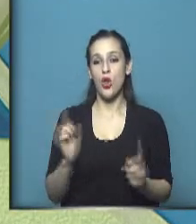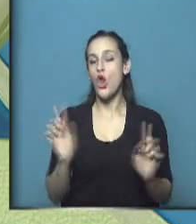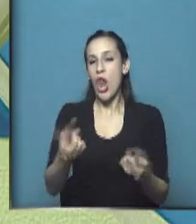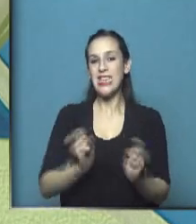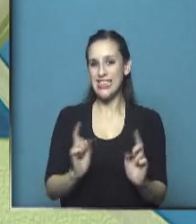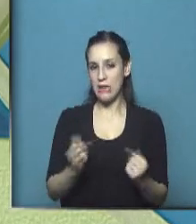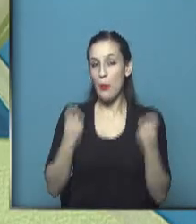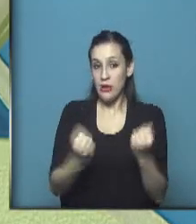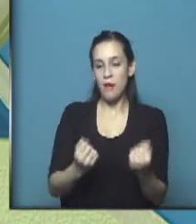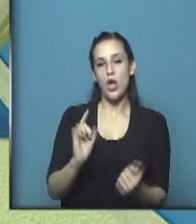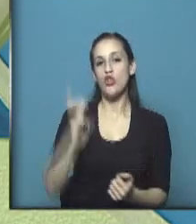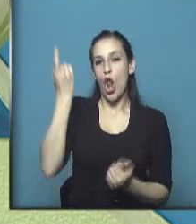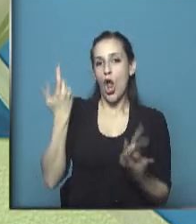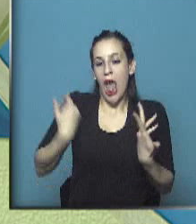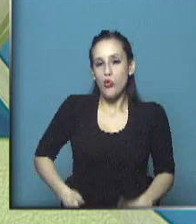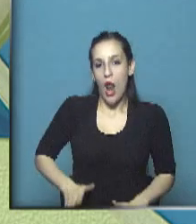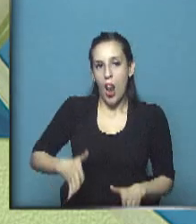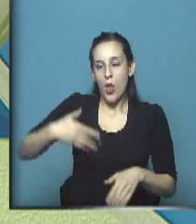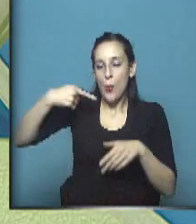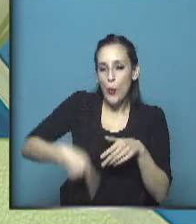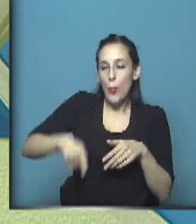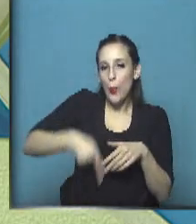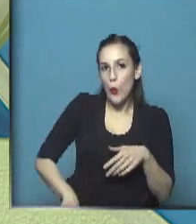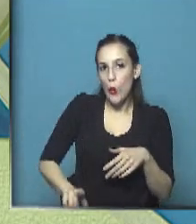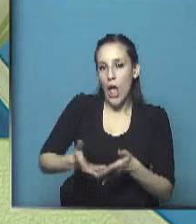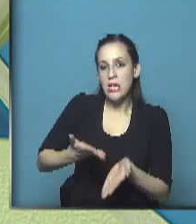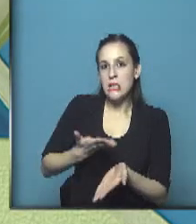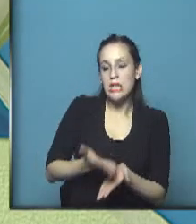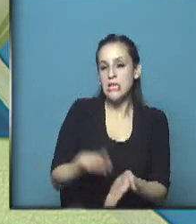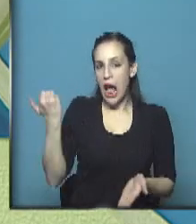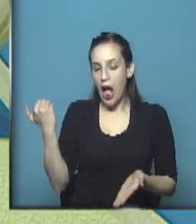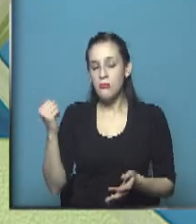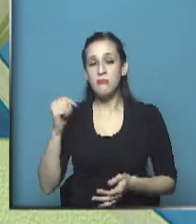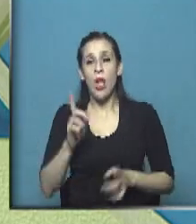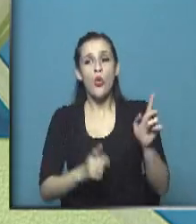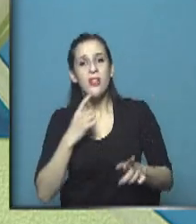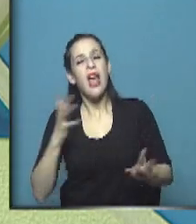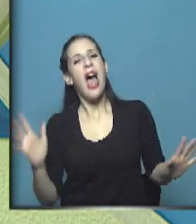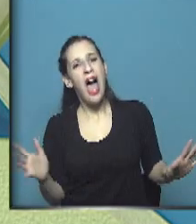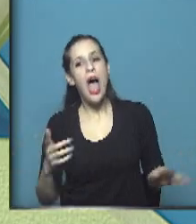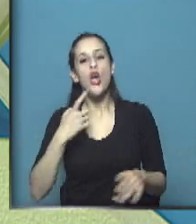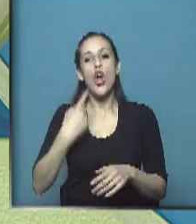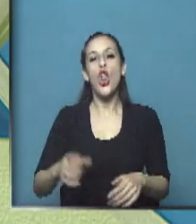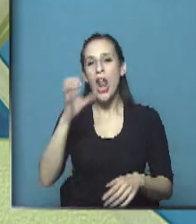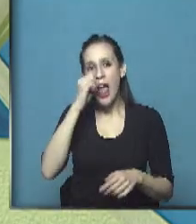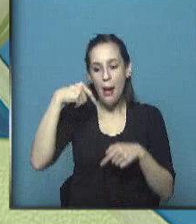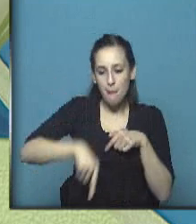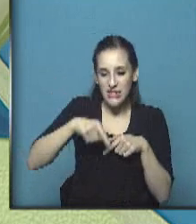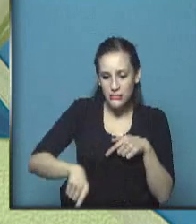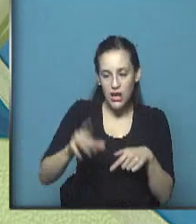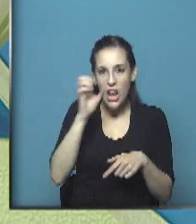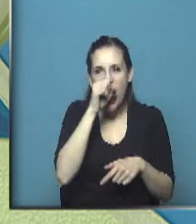la orina. Entonces, muchas veces lo que hace la gente es decir, bueno, pero ahora hago pis de color naranja. Y sí, porque estás eliminando lo que no necesitas. Claro.